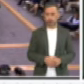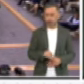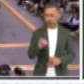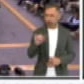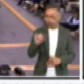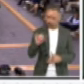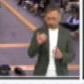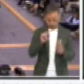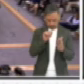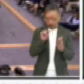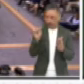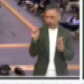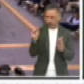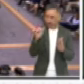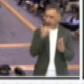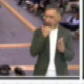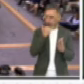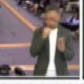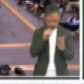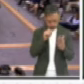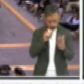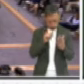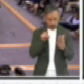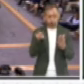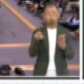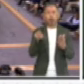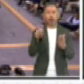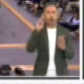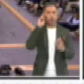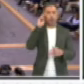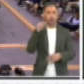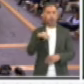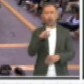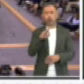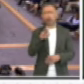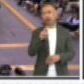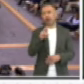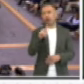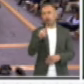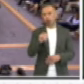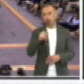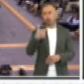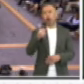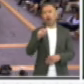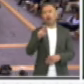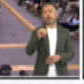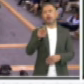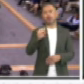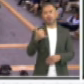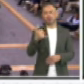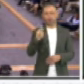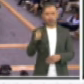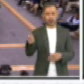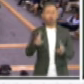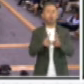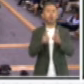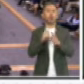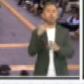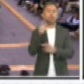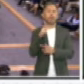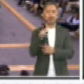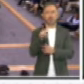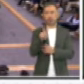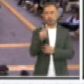secretario ejecutivo a la vez es responsable del ejercicio del presupuesto del instituto es el responsable jurídico del instituto